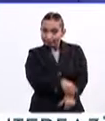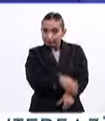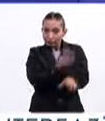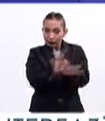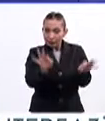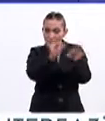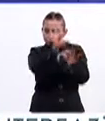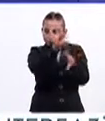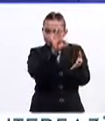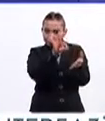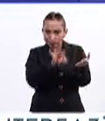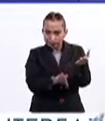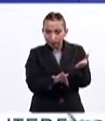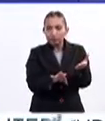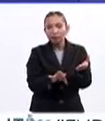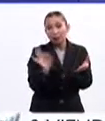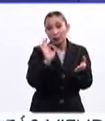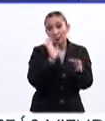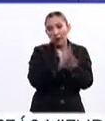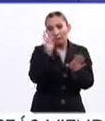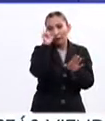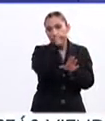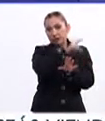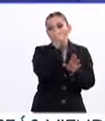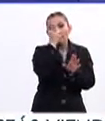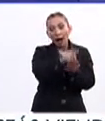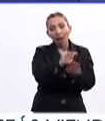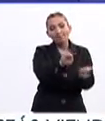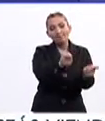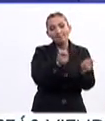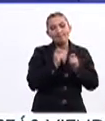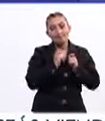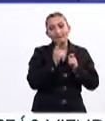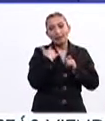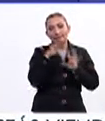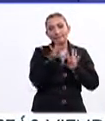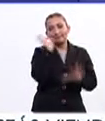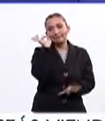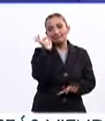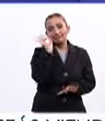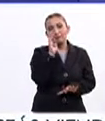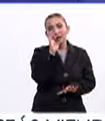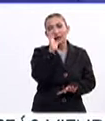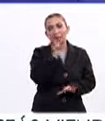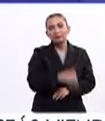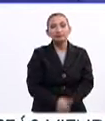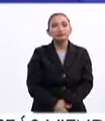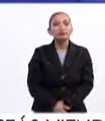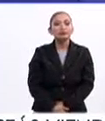más importantes, quizá los más difíciles para poder haber sido seleccionada a esta beca.